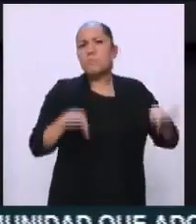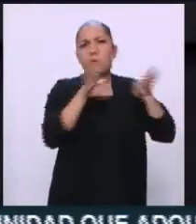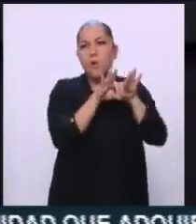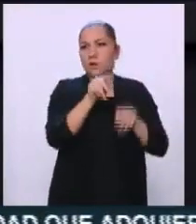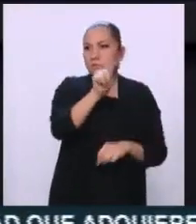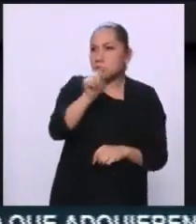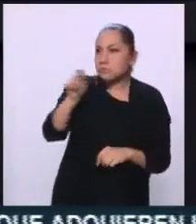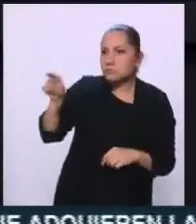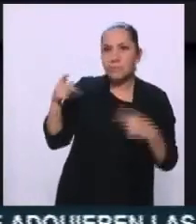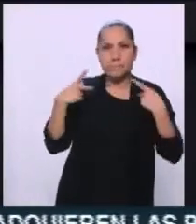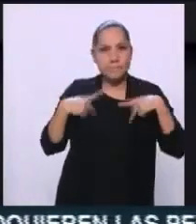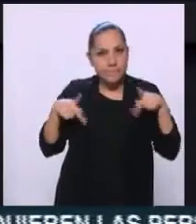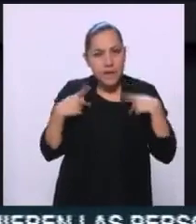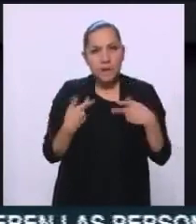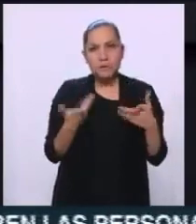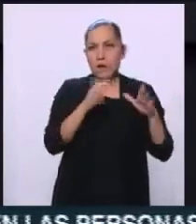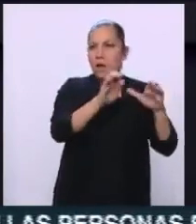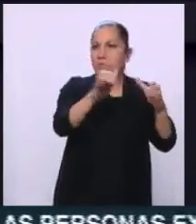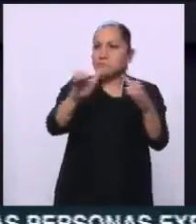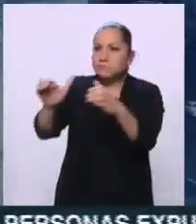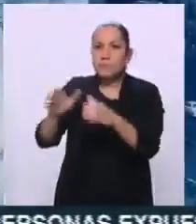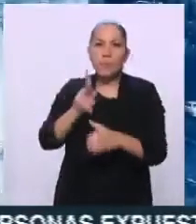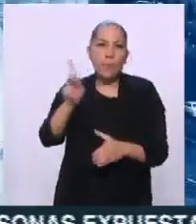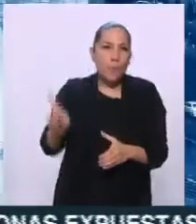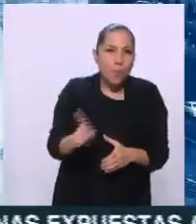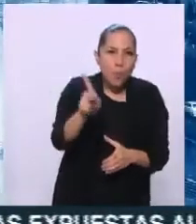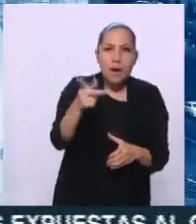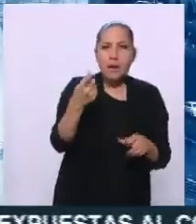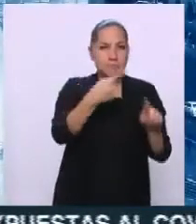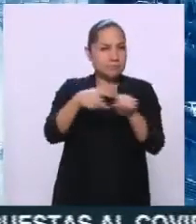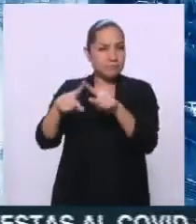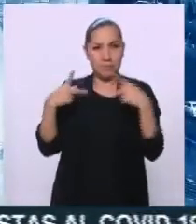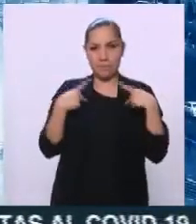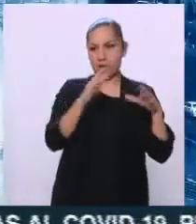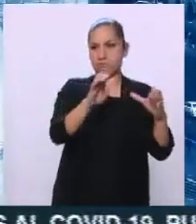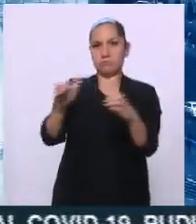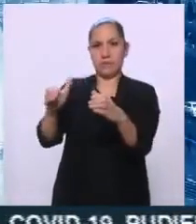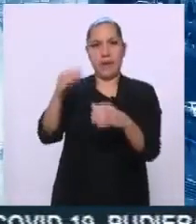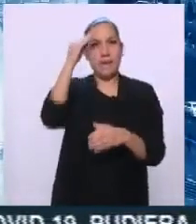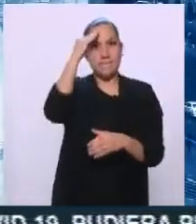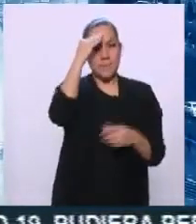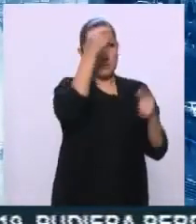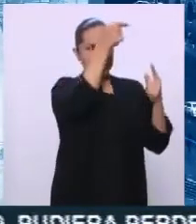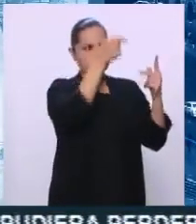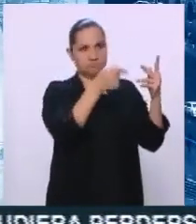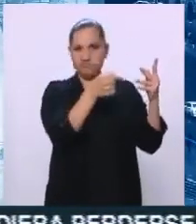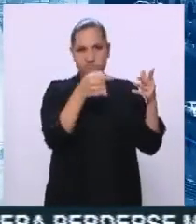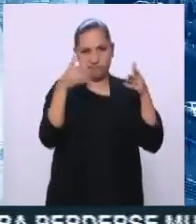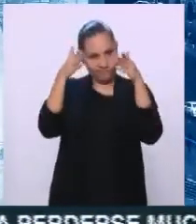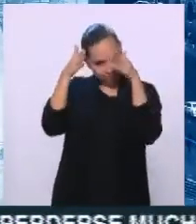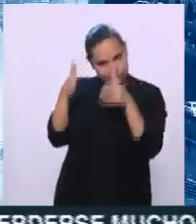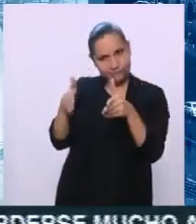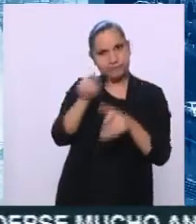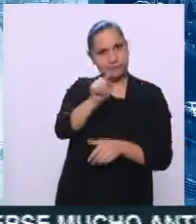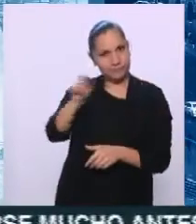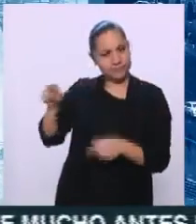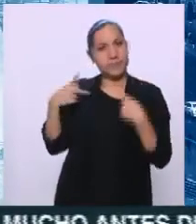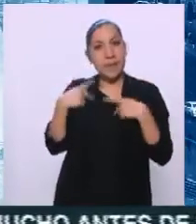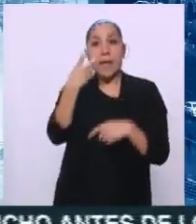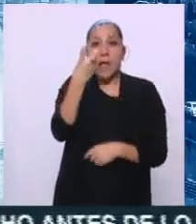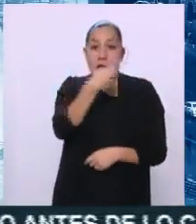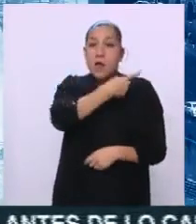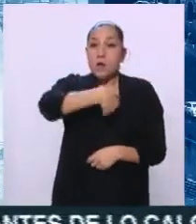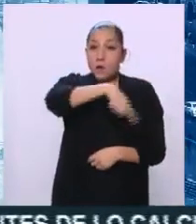los pueblos, a las comunidades, a la mayoría de la población, y pues comunicar directamente desde el